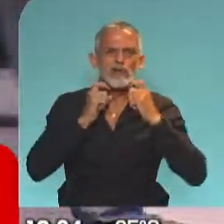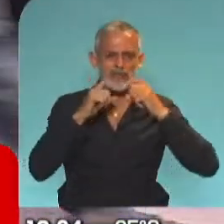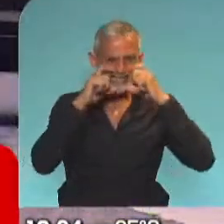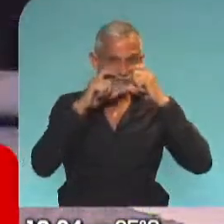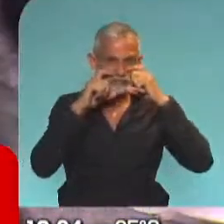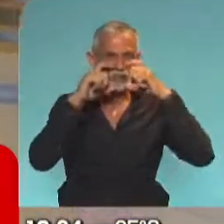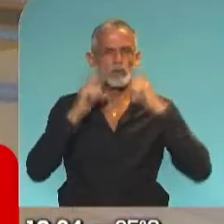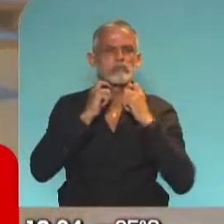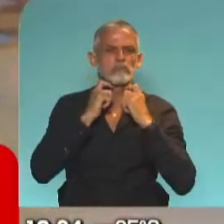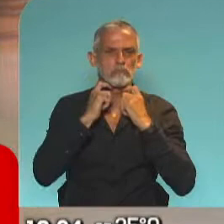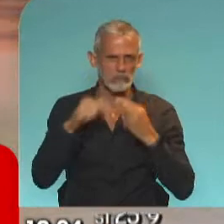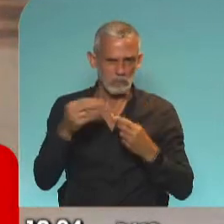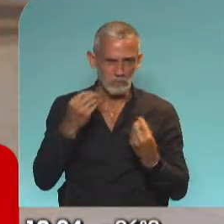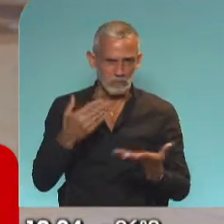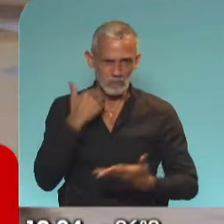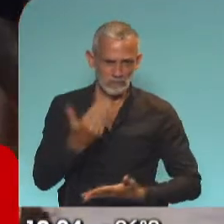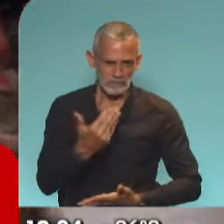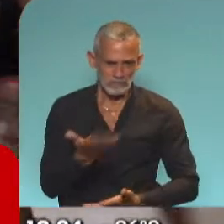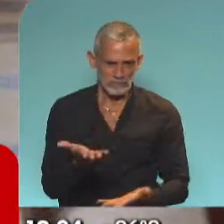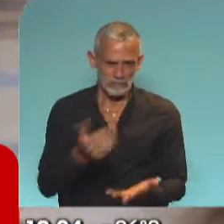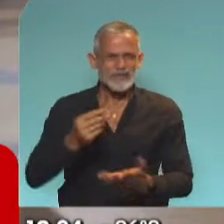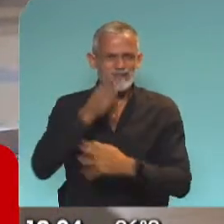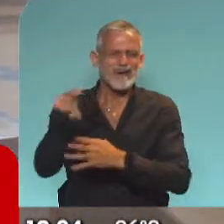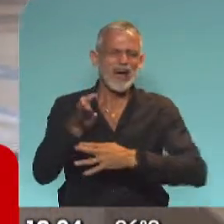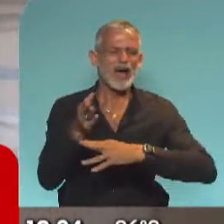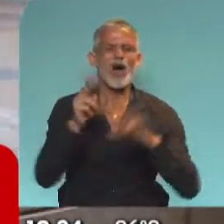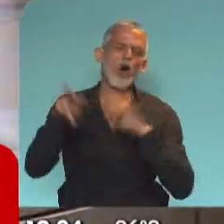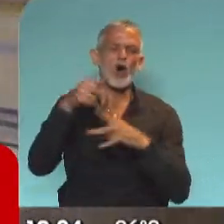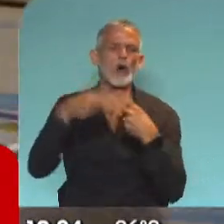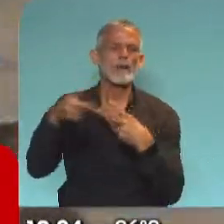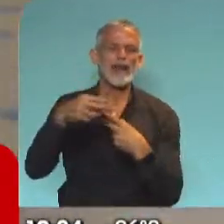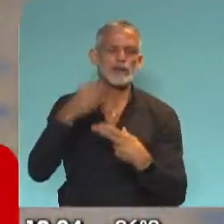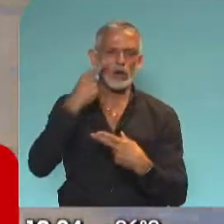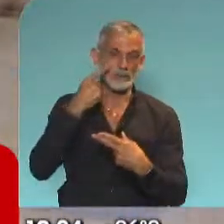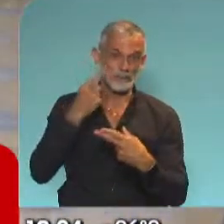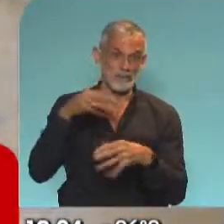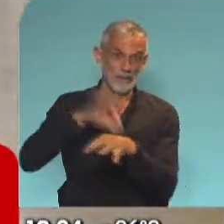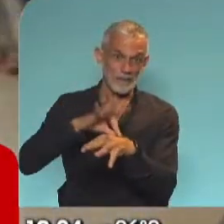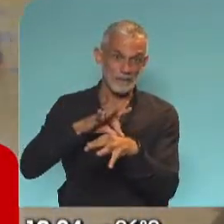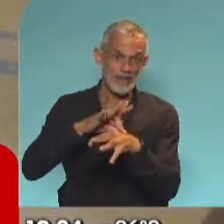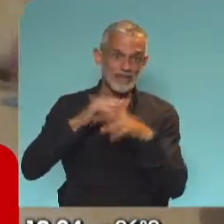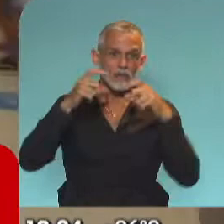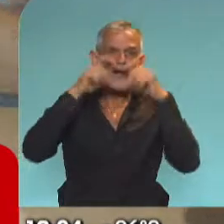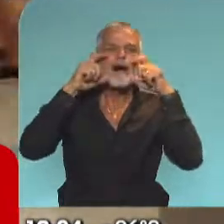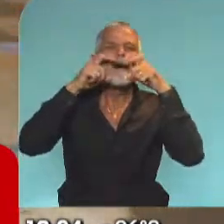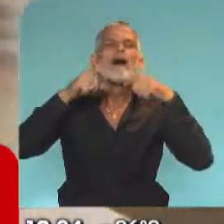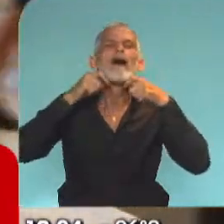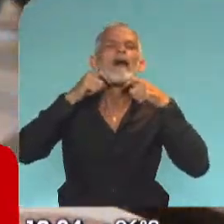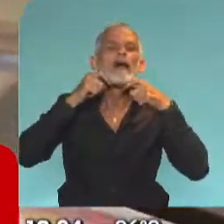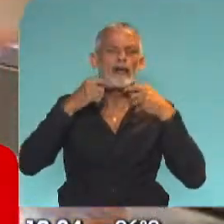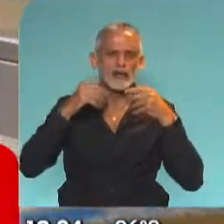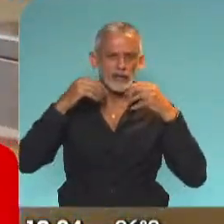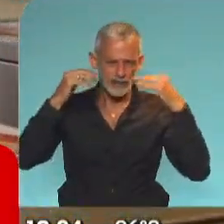¿sí?, son útiles. Yo quisiera que vayan, cuando vayan a operarse de algo, ustedes lo vean al cirujano operándolo con un barbijo